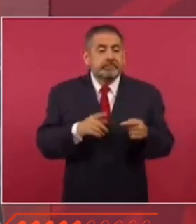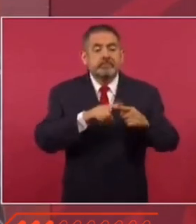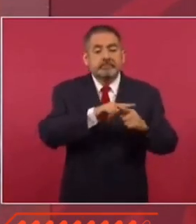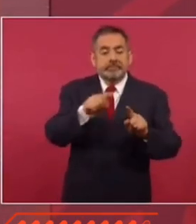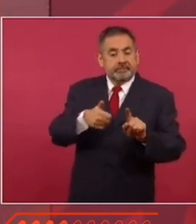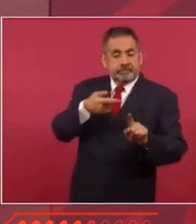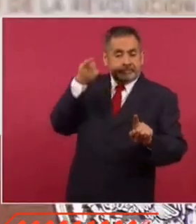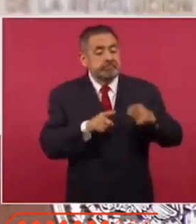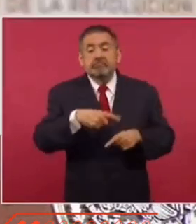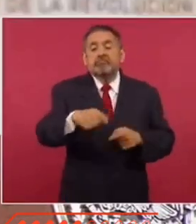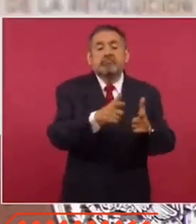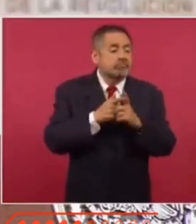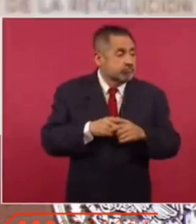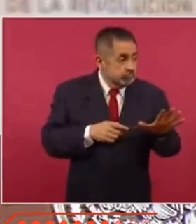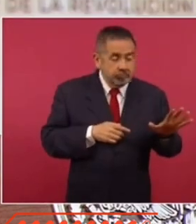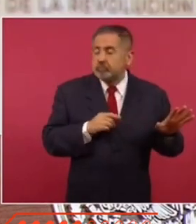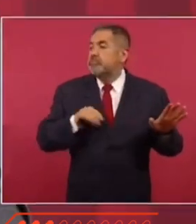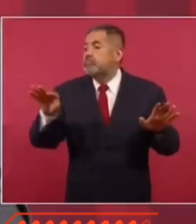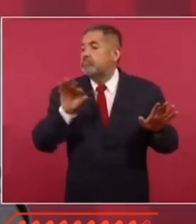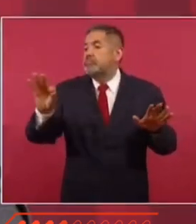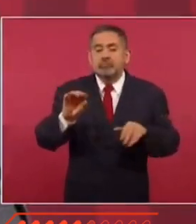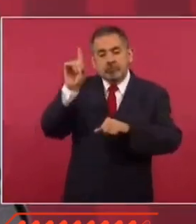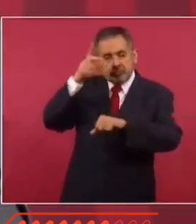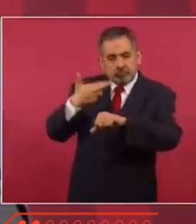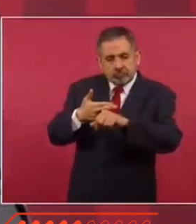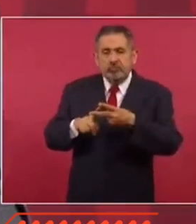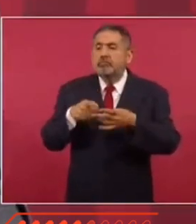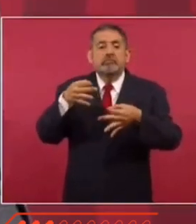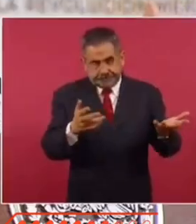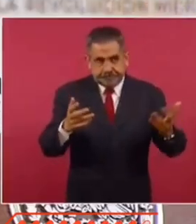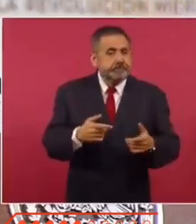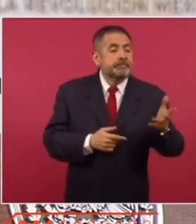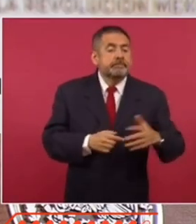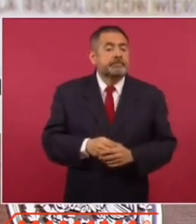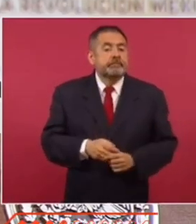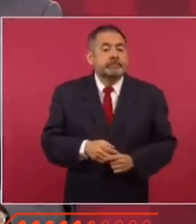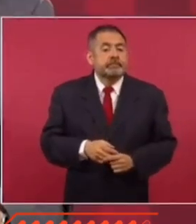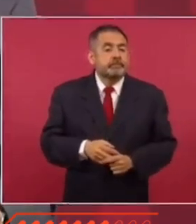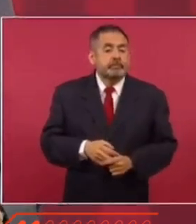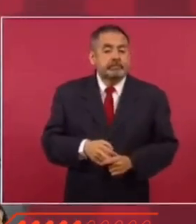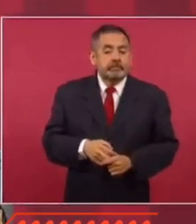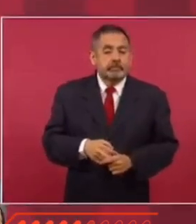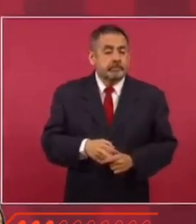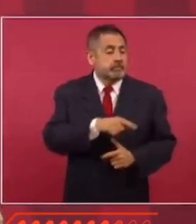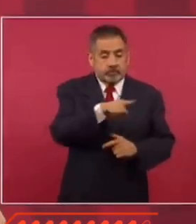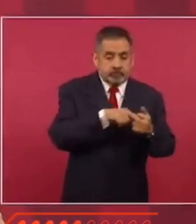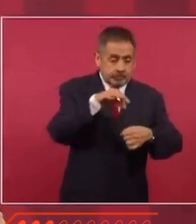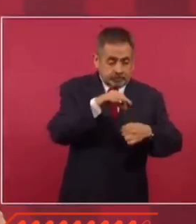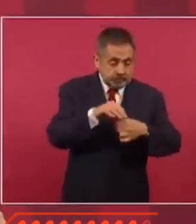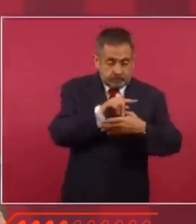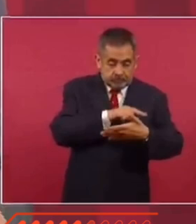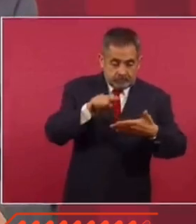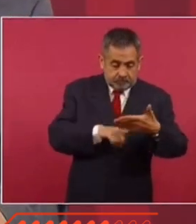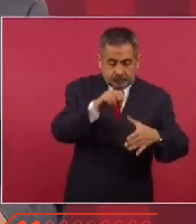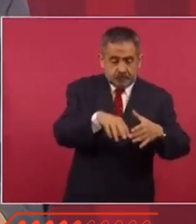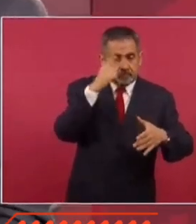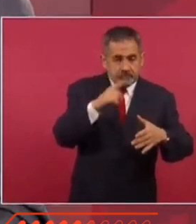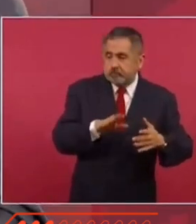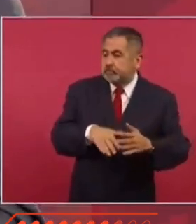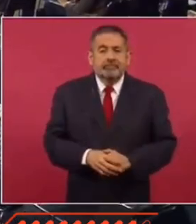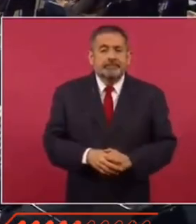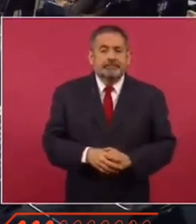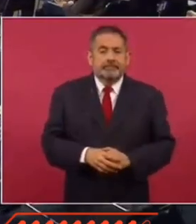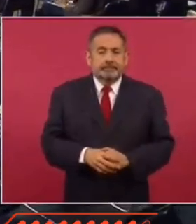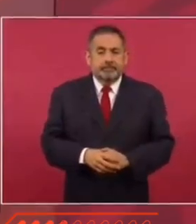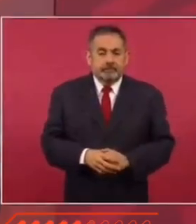órdenes de sus jefes nombren a los consejeros y a los magistrados del Tribunal Electoral. Van a votar en contra de lo que quiere el